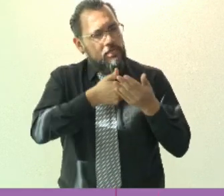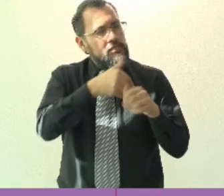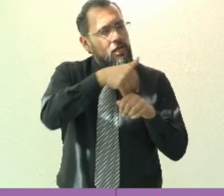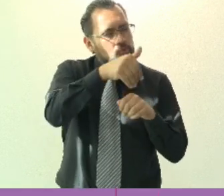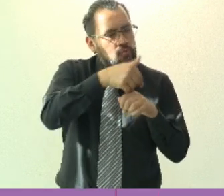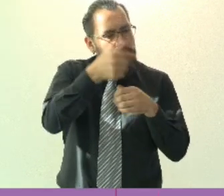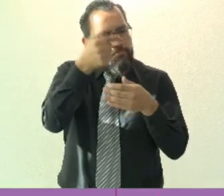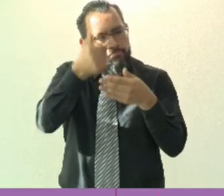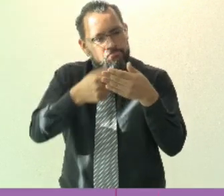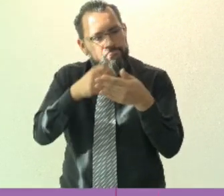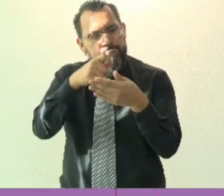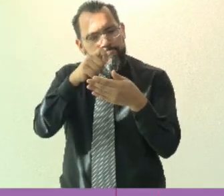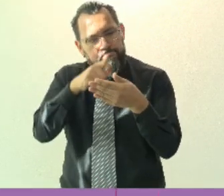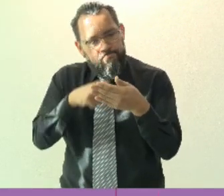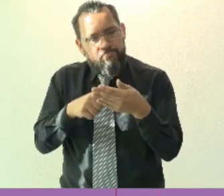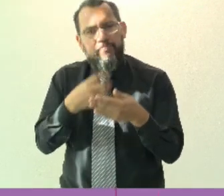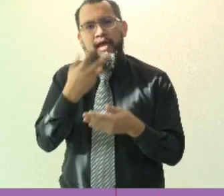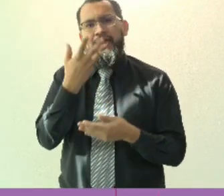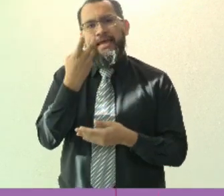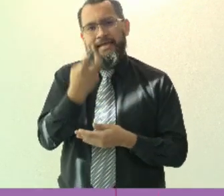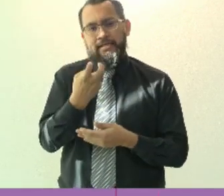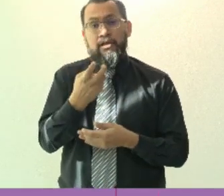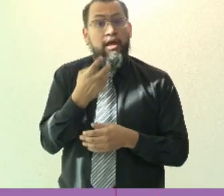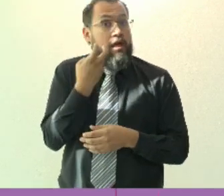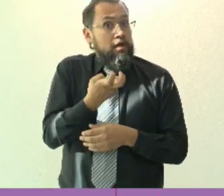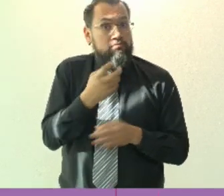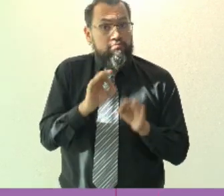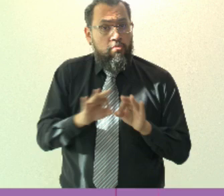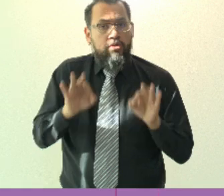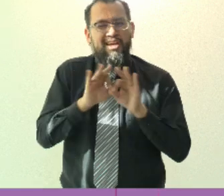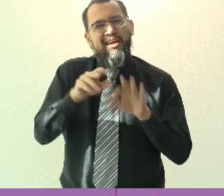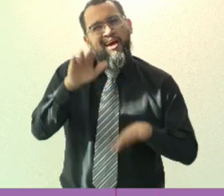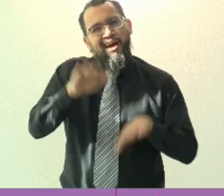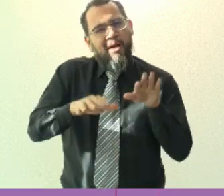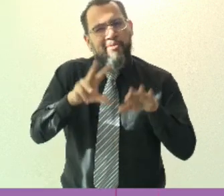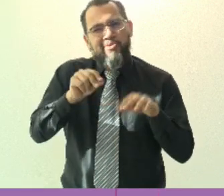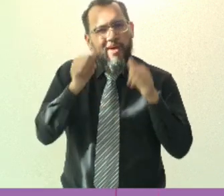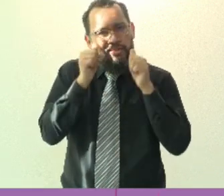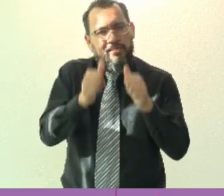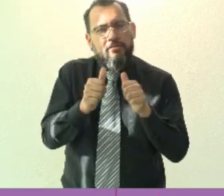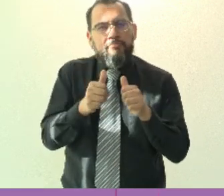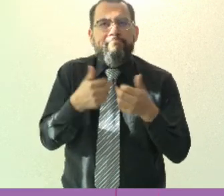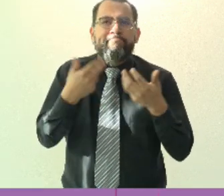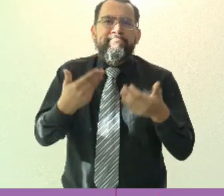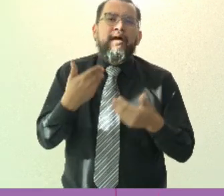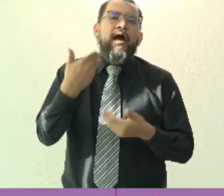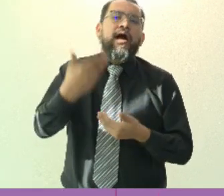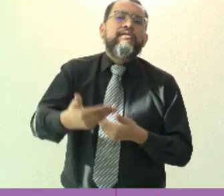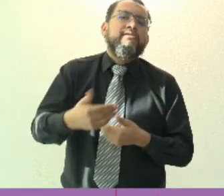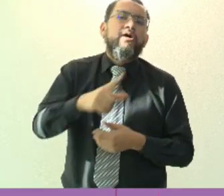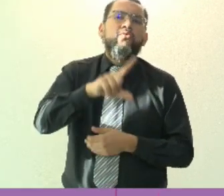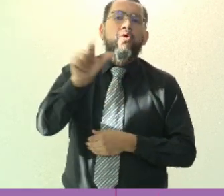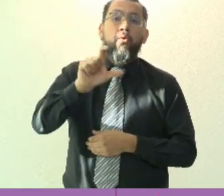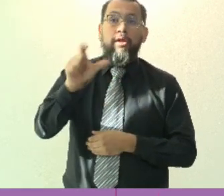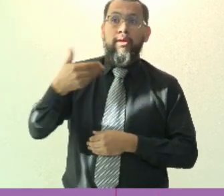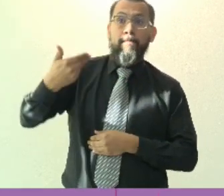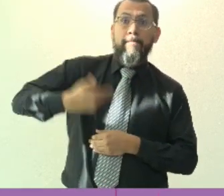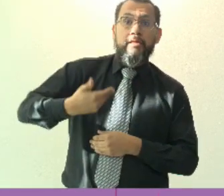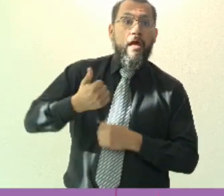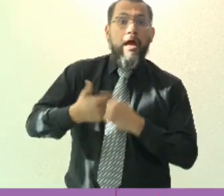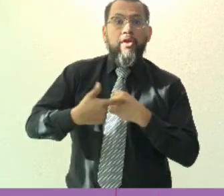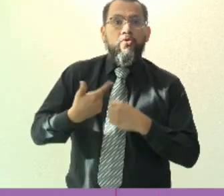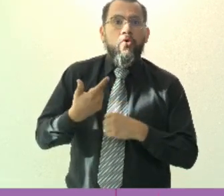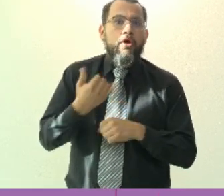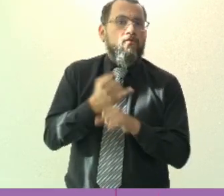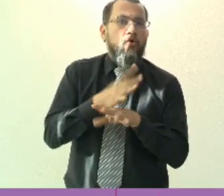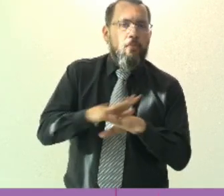muy importante y es la que menos se toma en cuenta. Ya hasta que recibimos una solicitud de información o